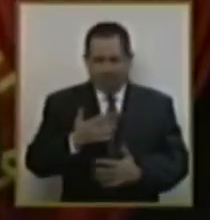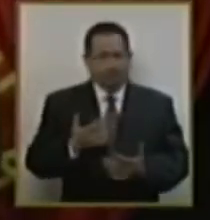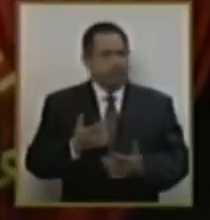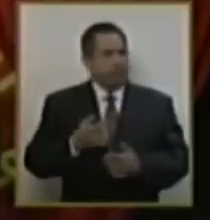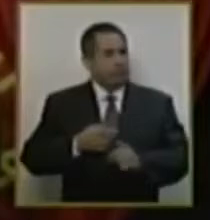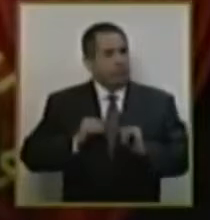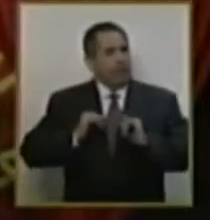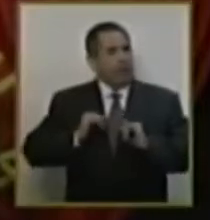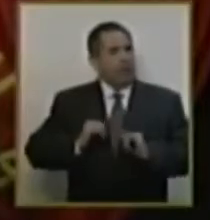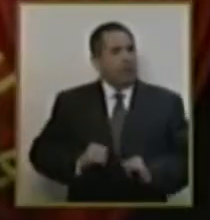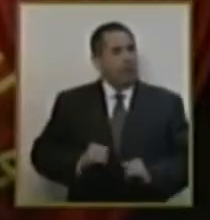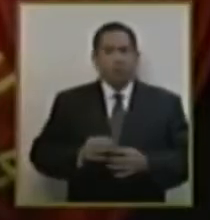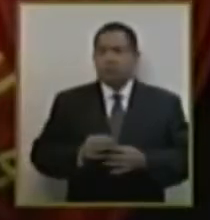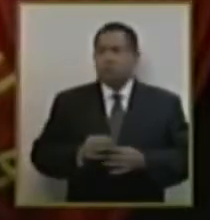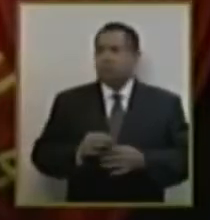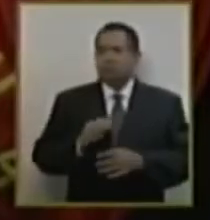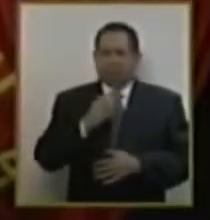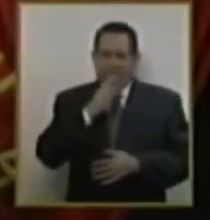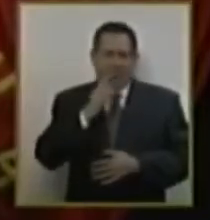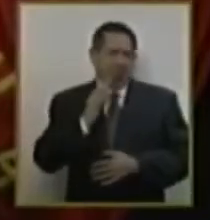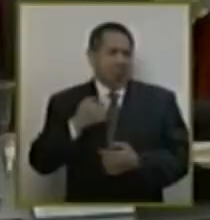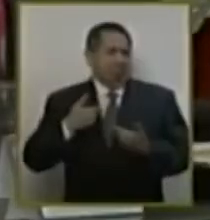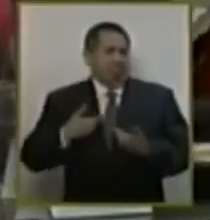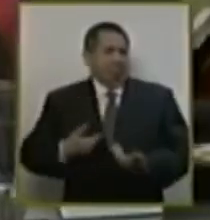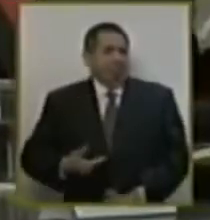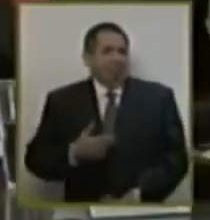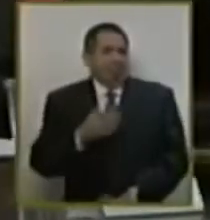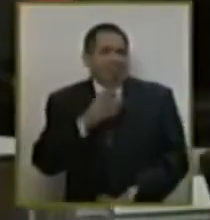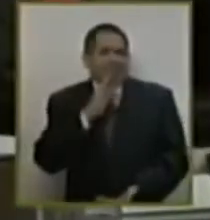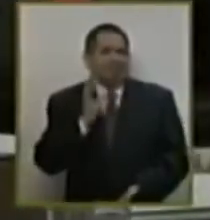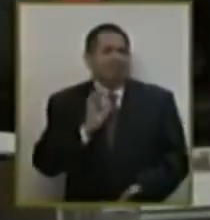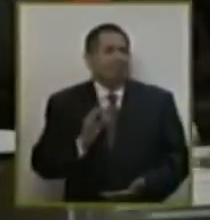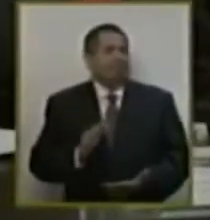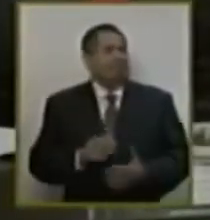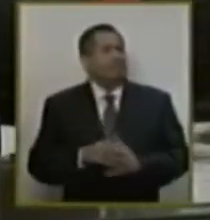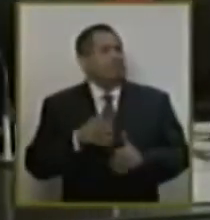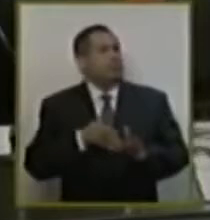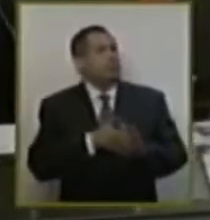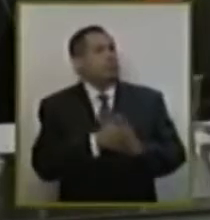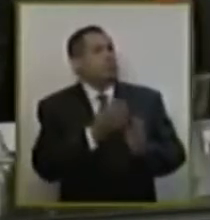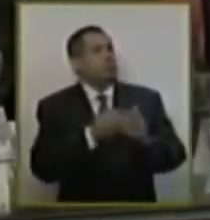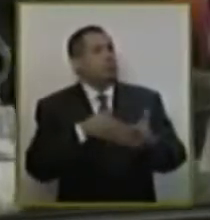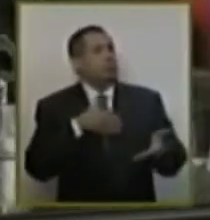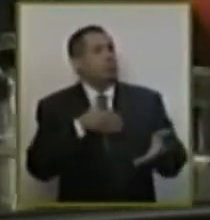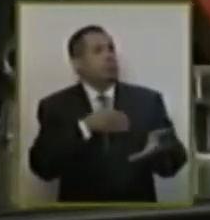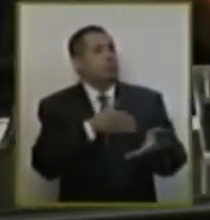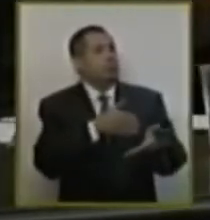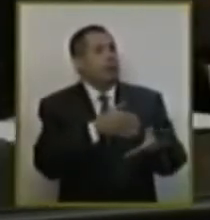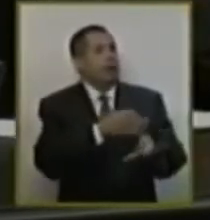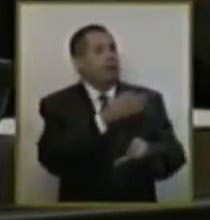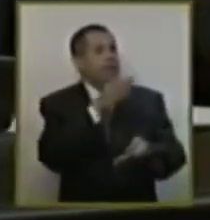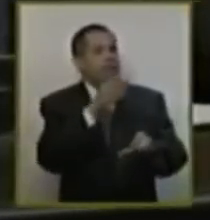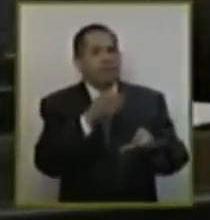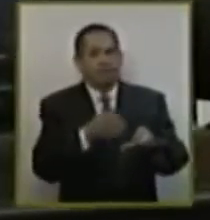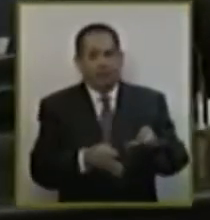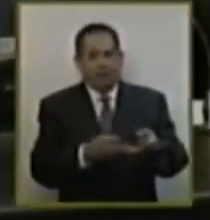individual y por tanto insignificante, el que se encamina hacia el final, sino que el